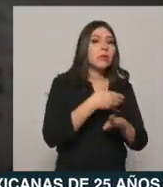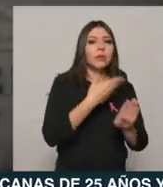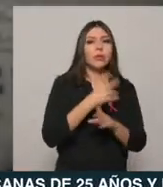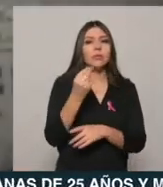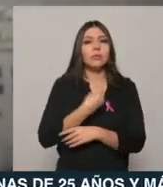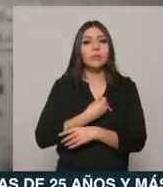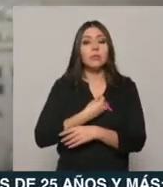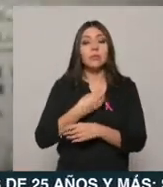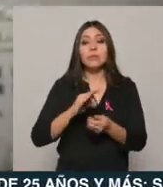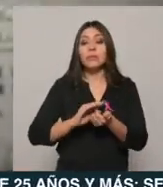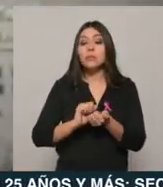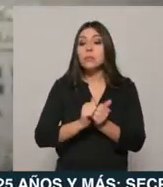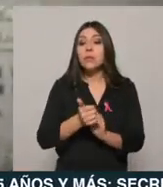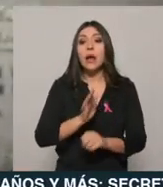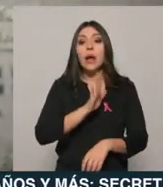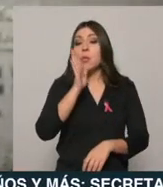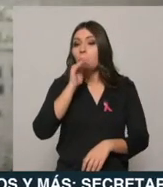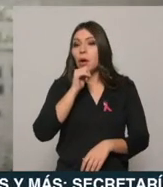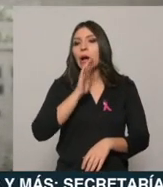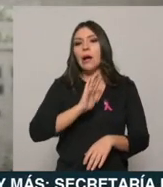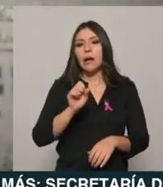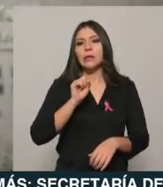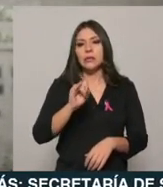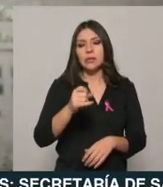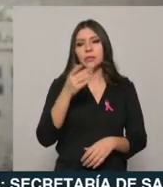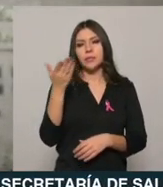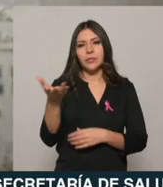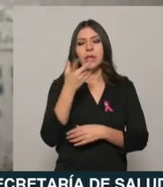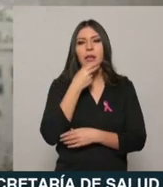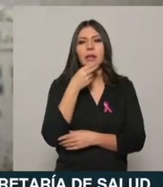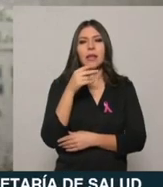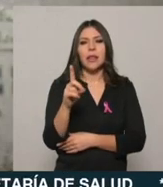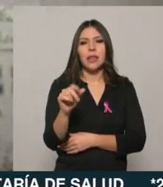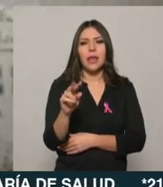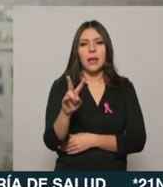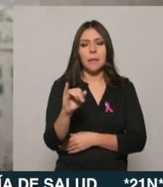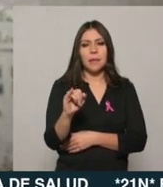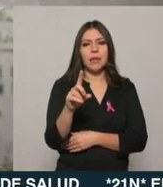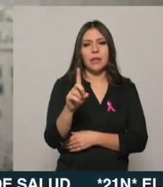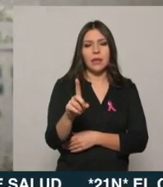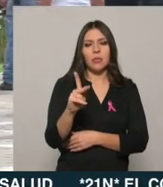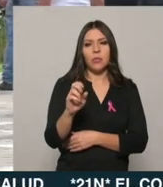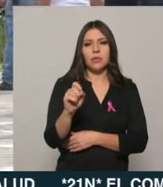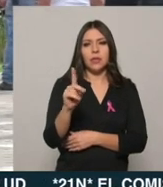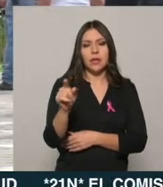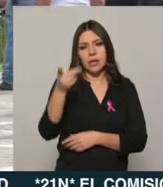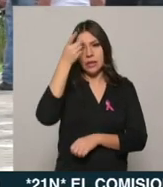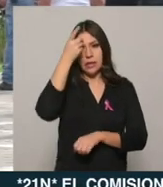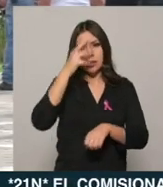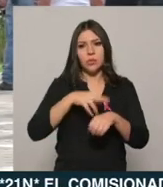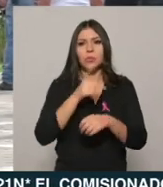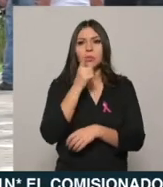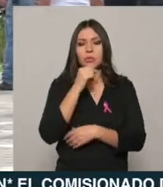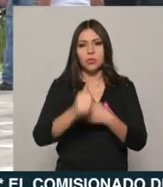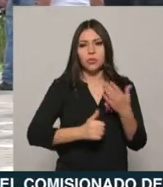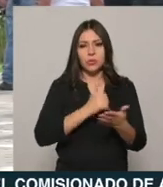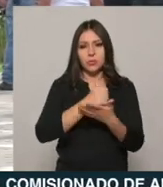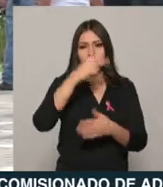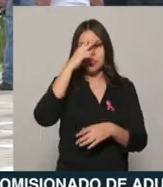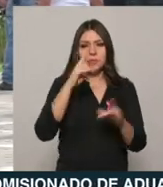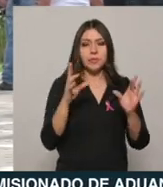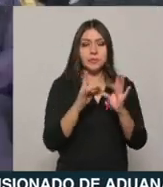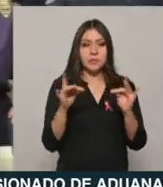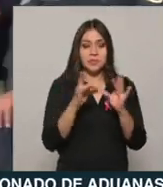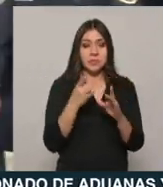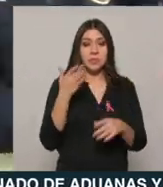David Posada, director de Desarrollo Educativo de la Universidad de la Policía de la Ciudad de México, explica que eso en la